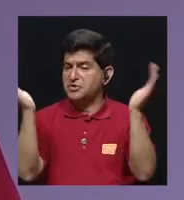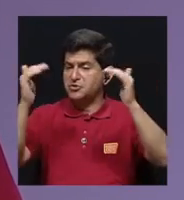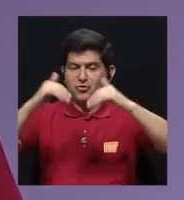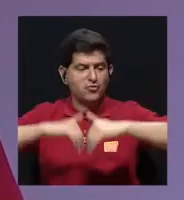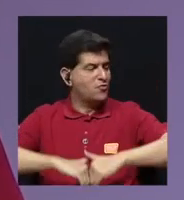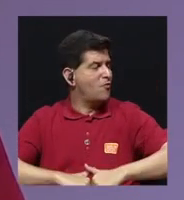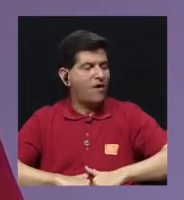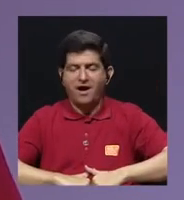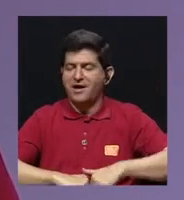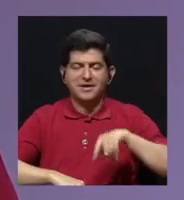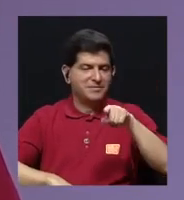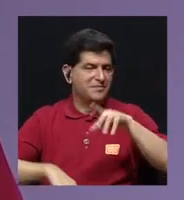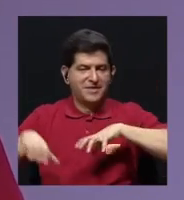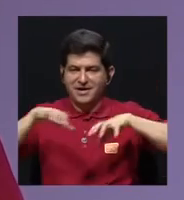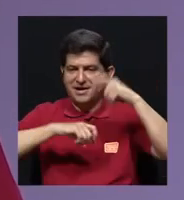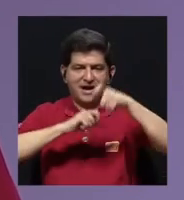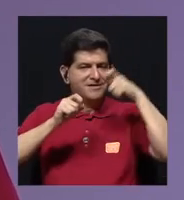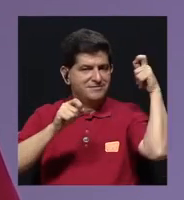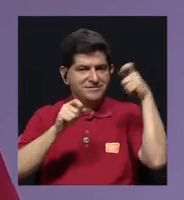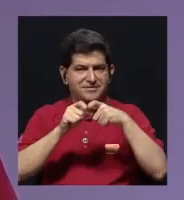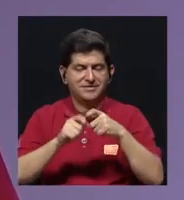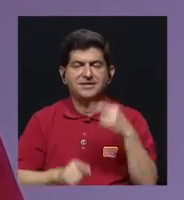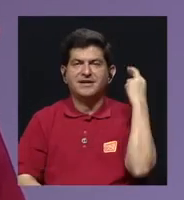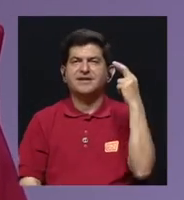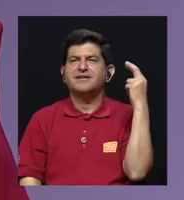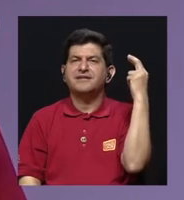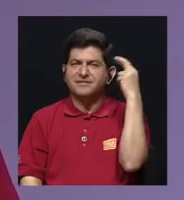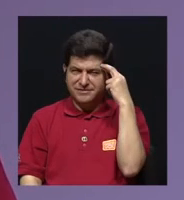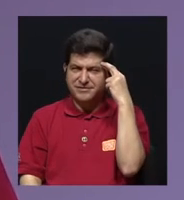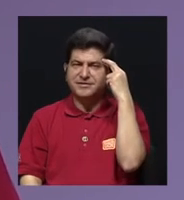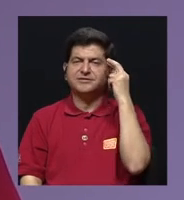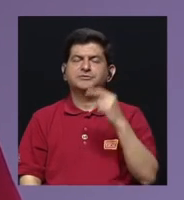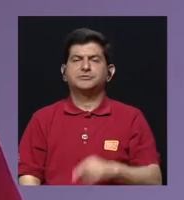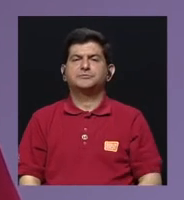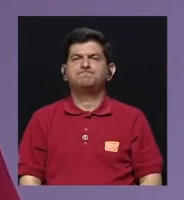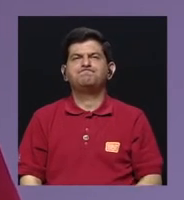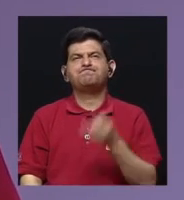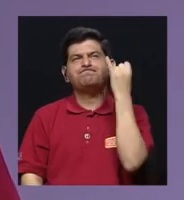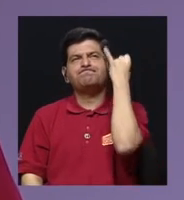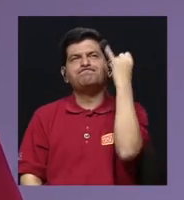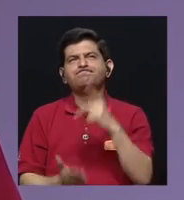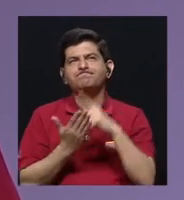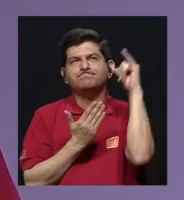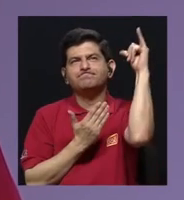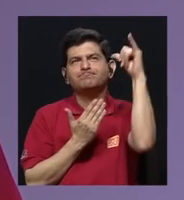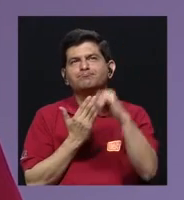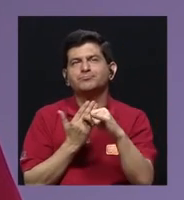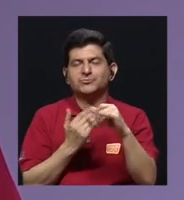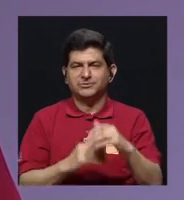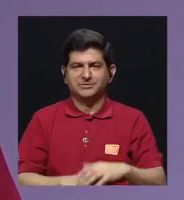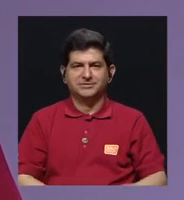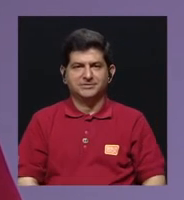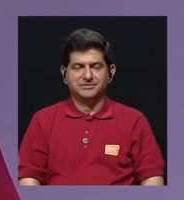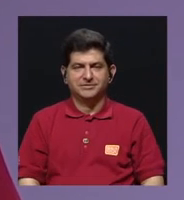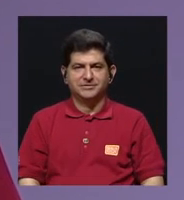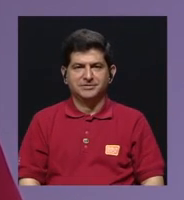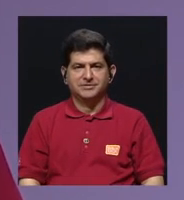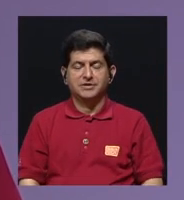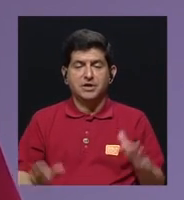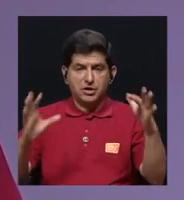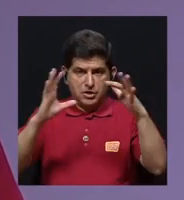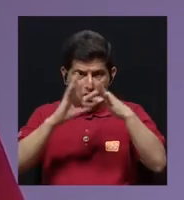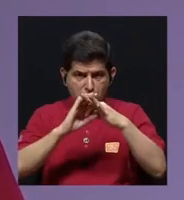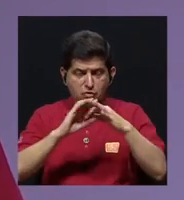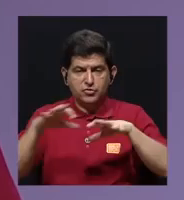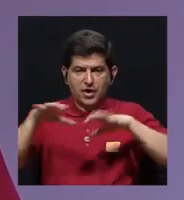esa actividad. Es de ahí de donde surge la idea de este proyecto y la coordinación de